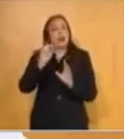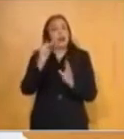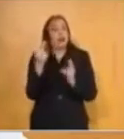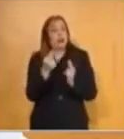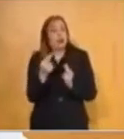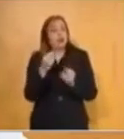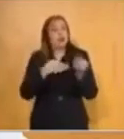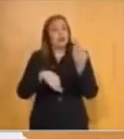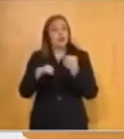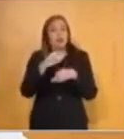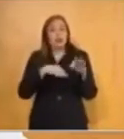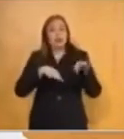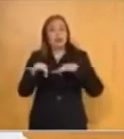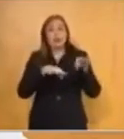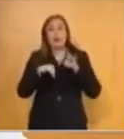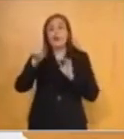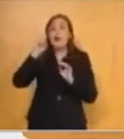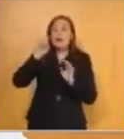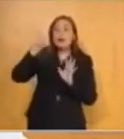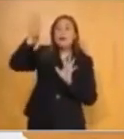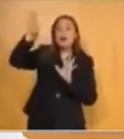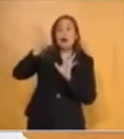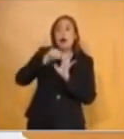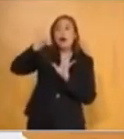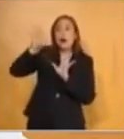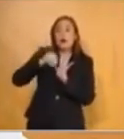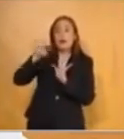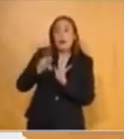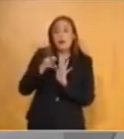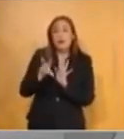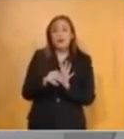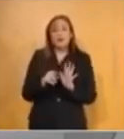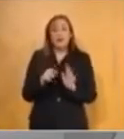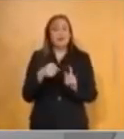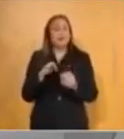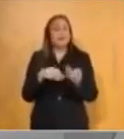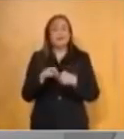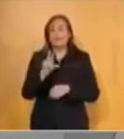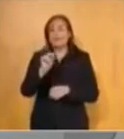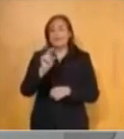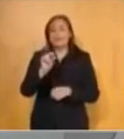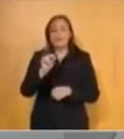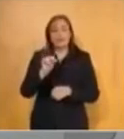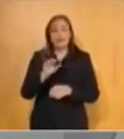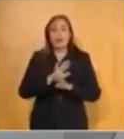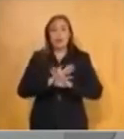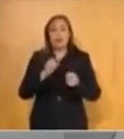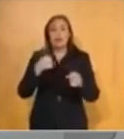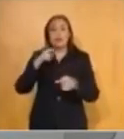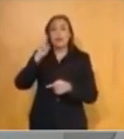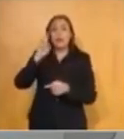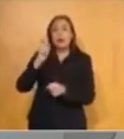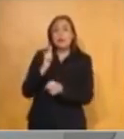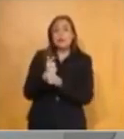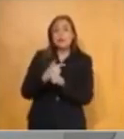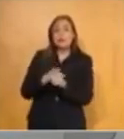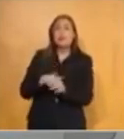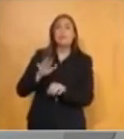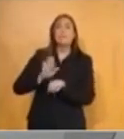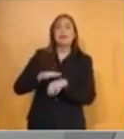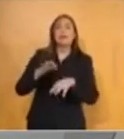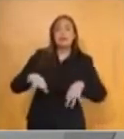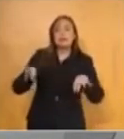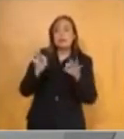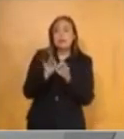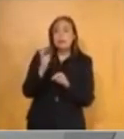las diapositivas, no necesitas copiar absolutamente todo lo que yo diga, solamente lo más importante para ti, lo que tú